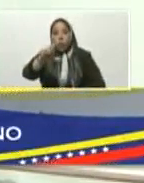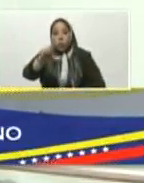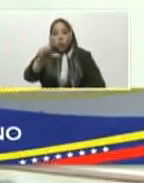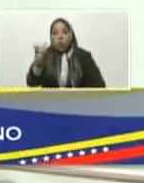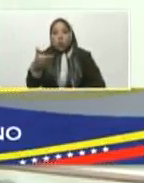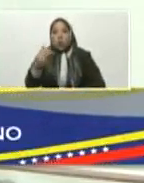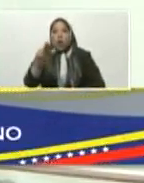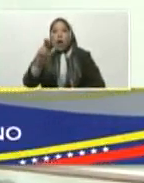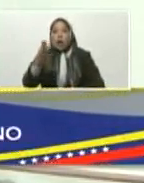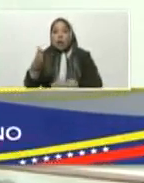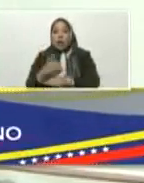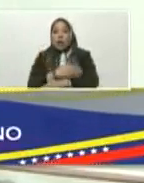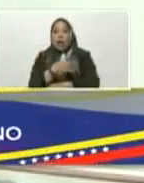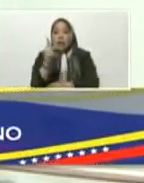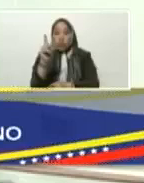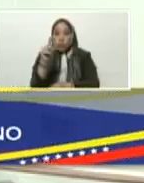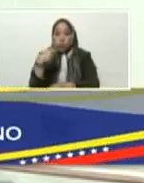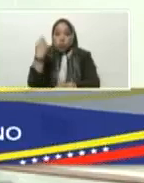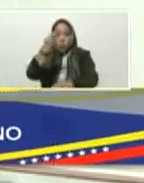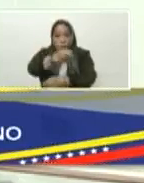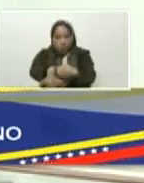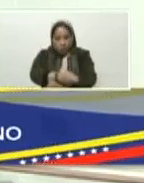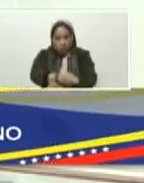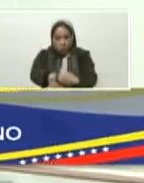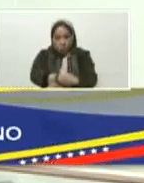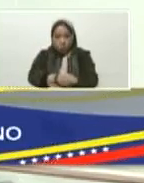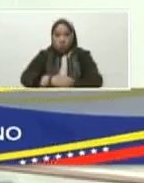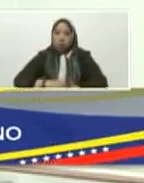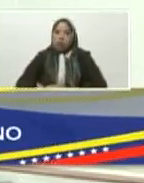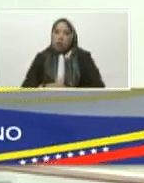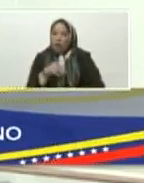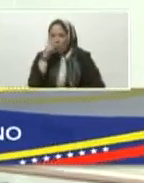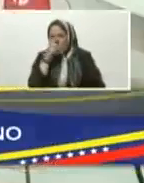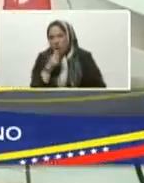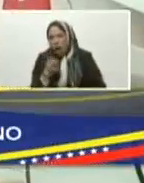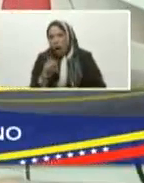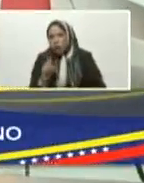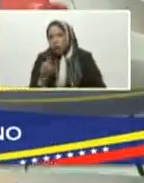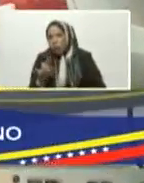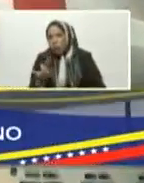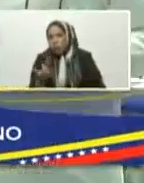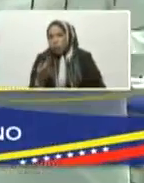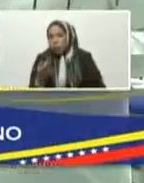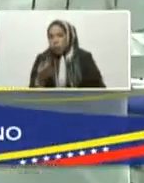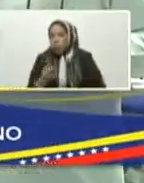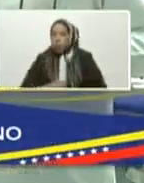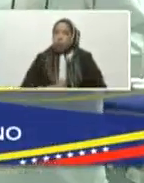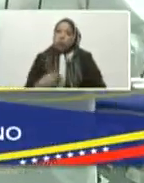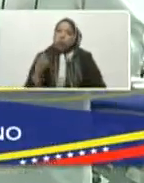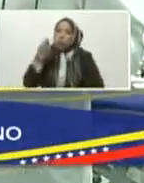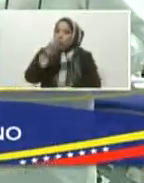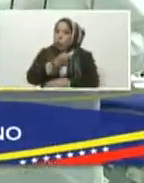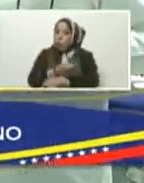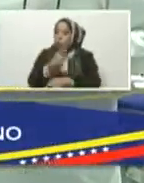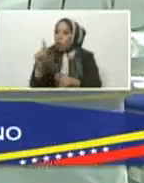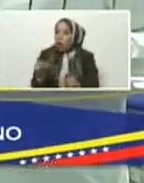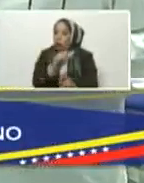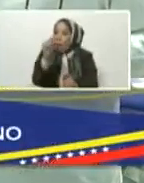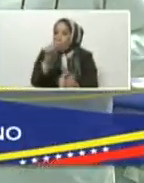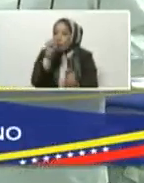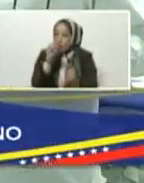corte y egresé a la Universidad Rómulo Gallegos. ¿De qué año te graduaste? En el 2003. ¿Qué especialidad has